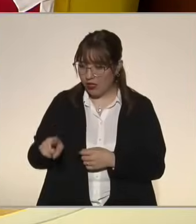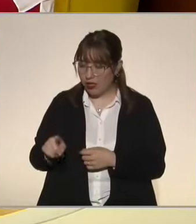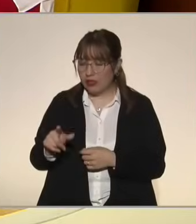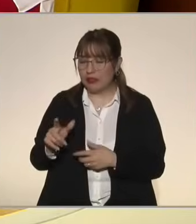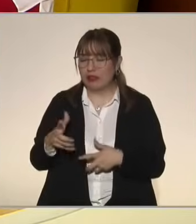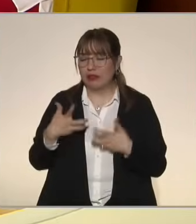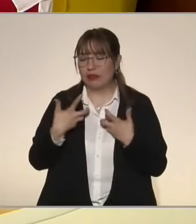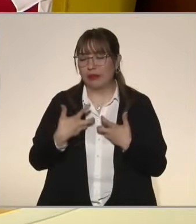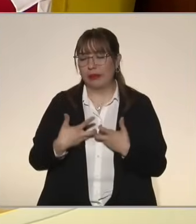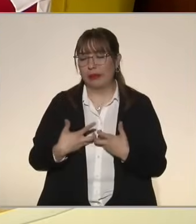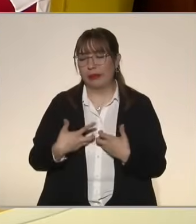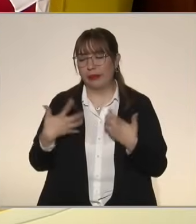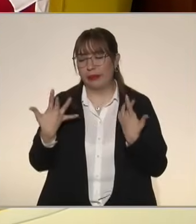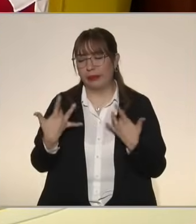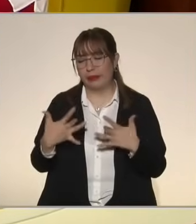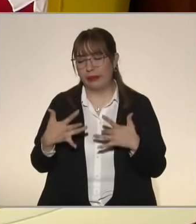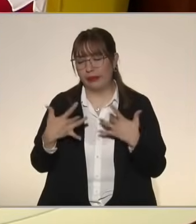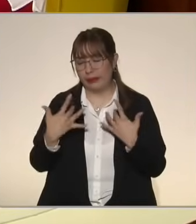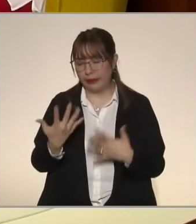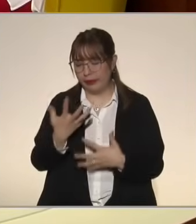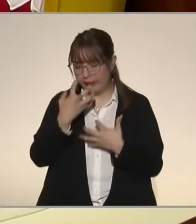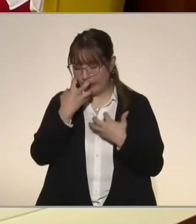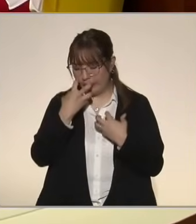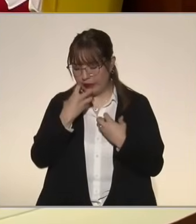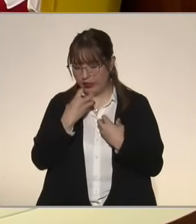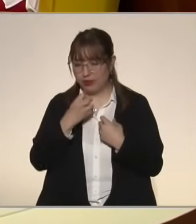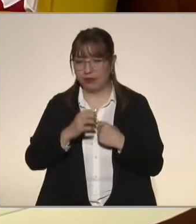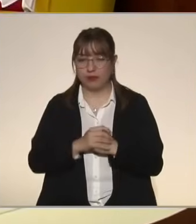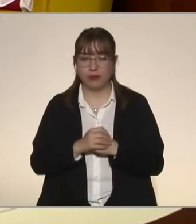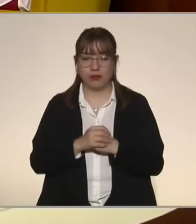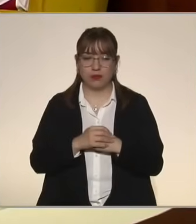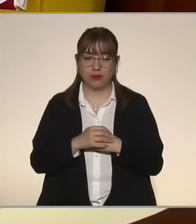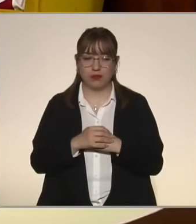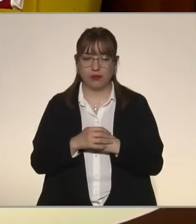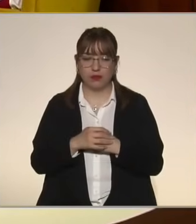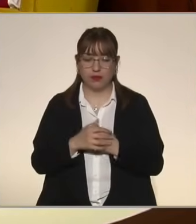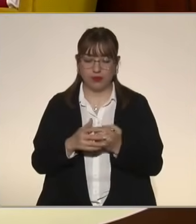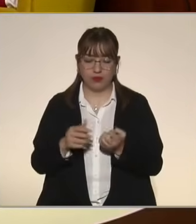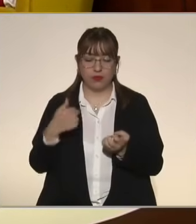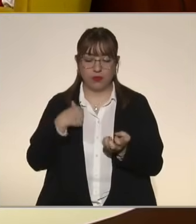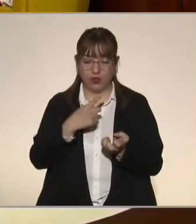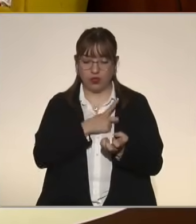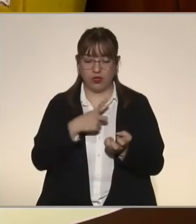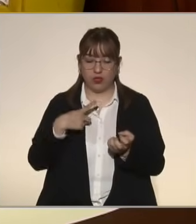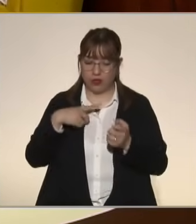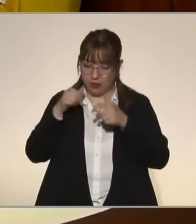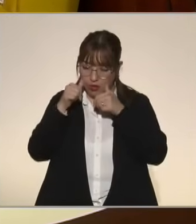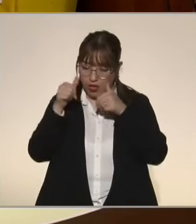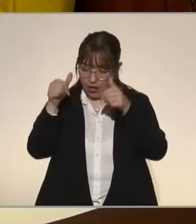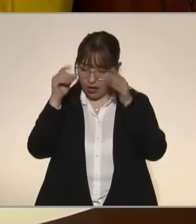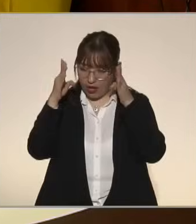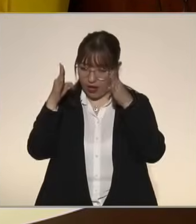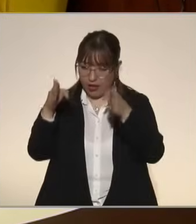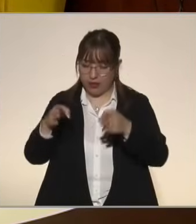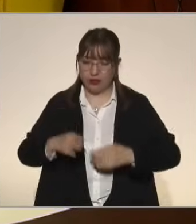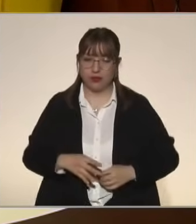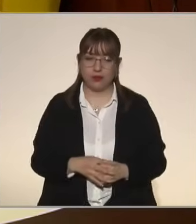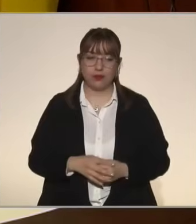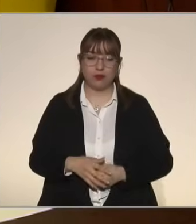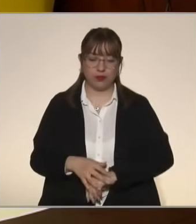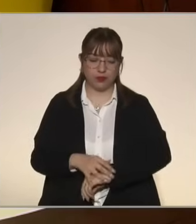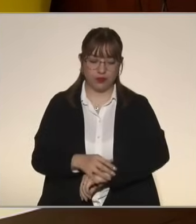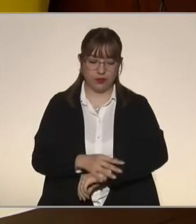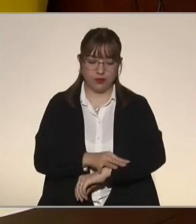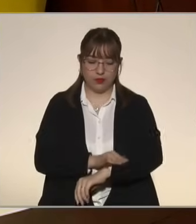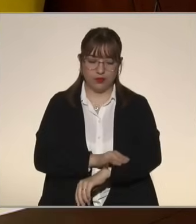de aplacarme, ocuparme, claro, eso, sentirme útil. Qué importante esto que dices, que tú